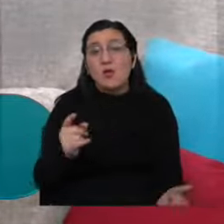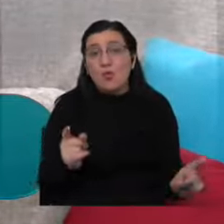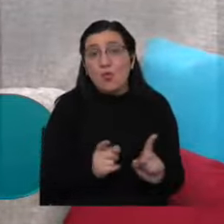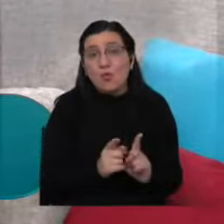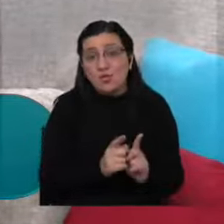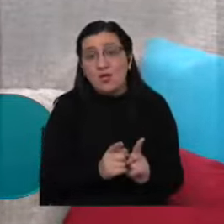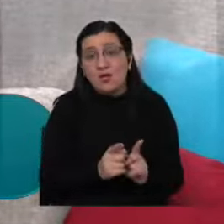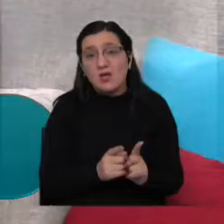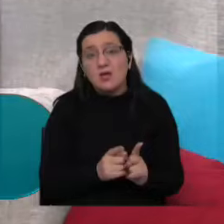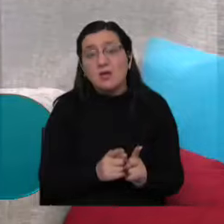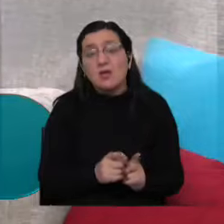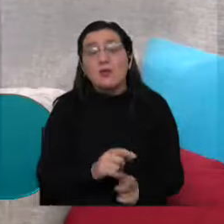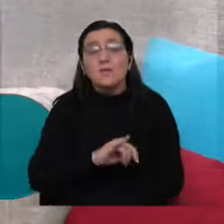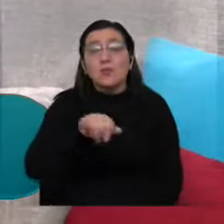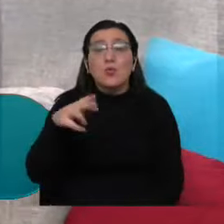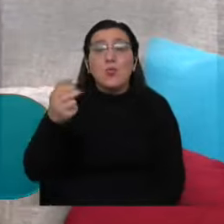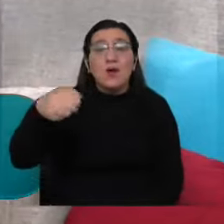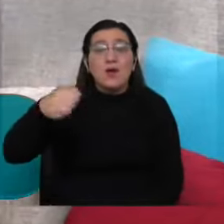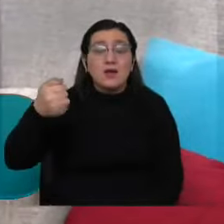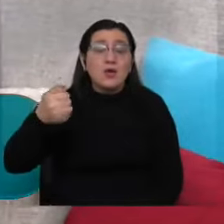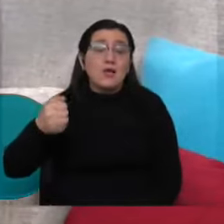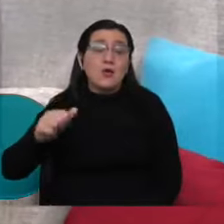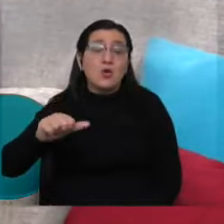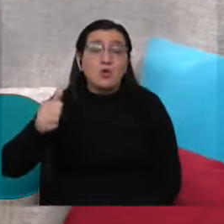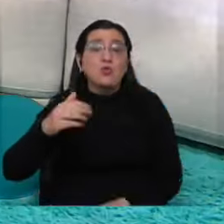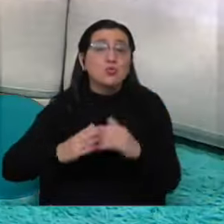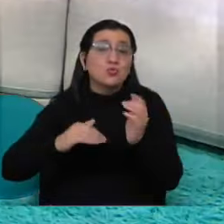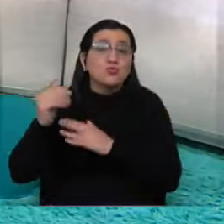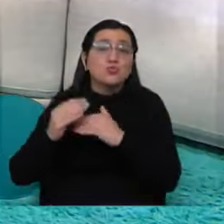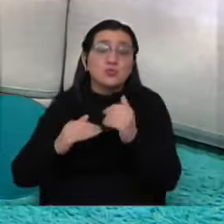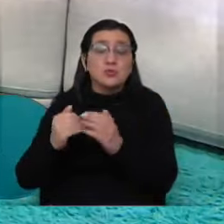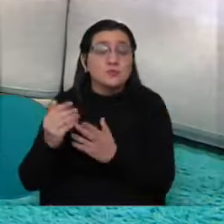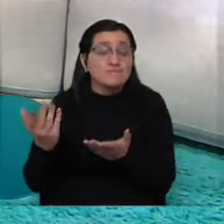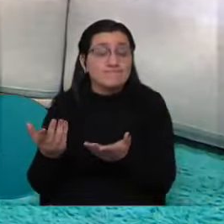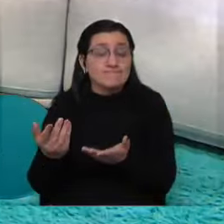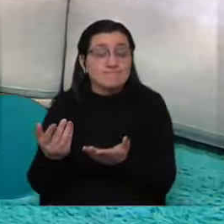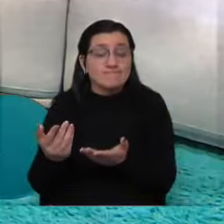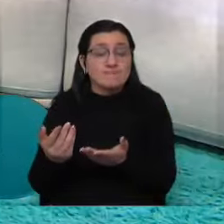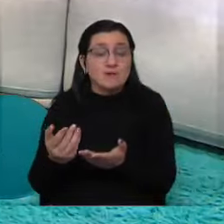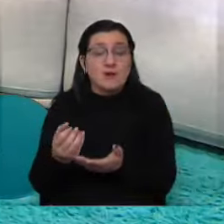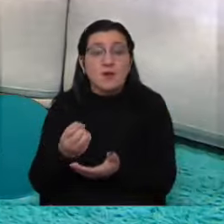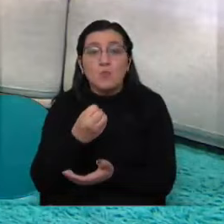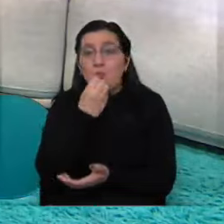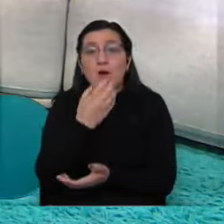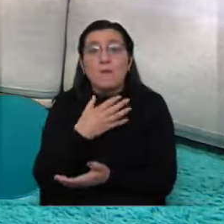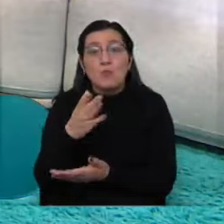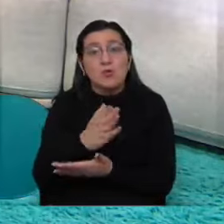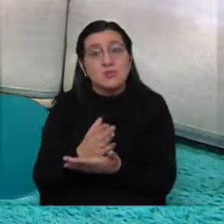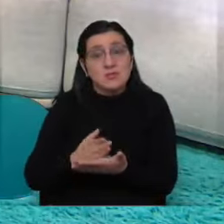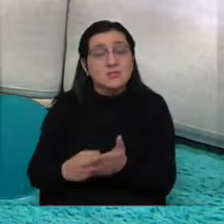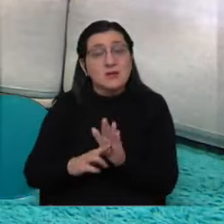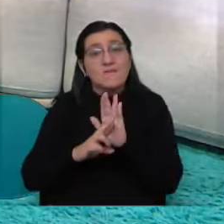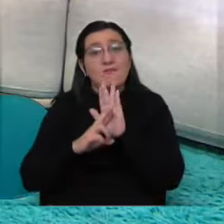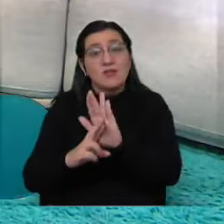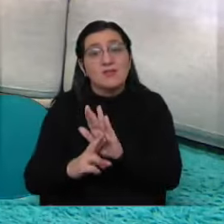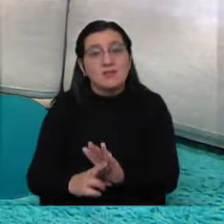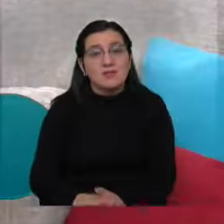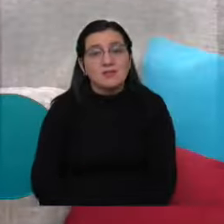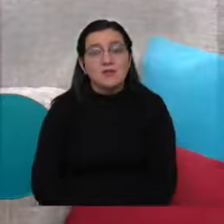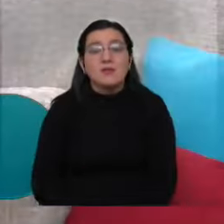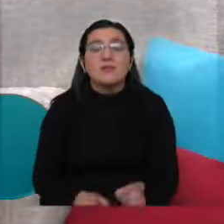poesía y Juana logró a lo largo del tiempo ir construyendo esa imagen no de la gran poetisa referente Incluso como decimos para